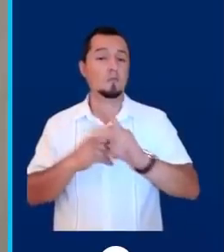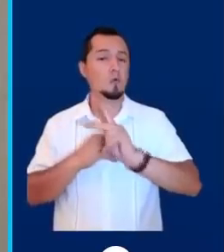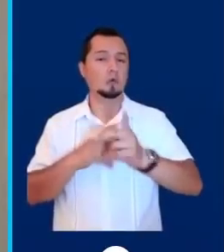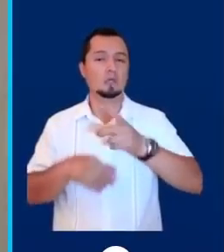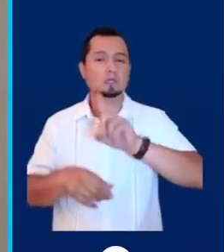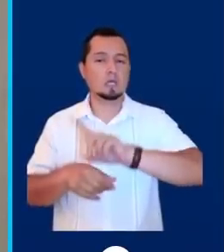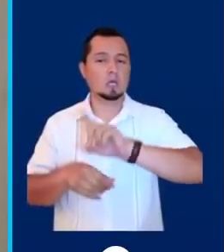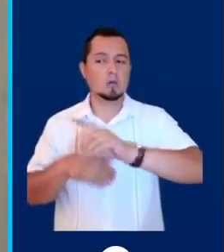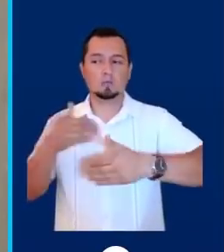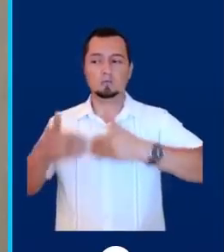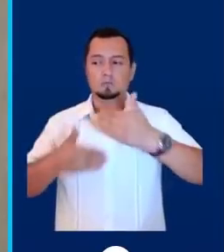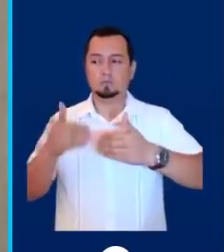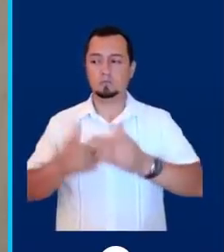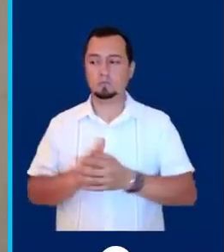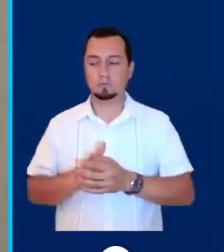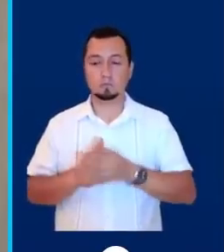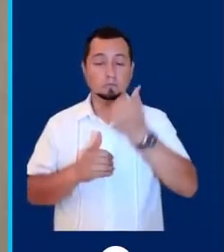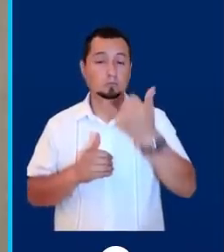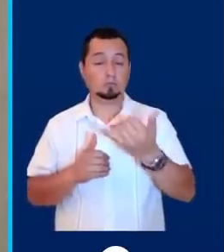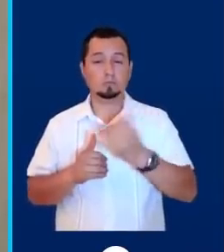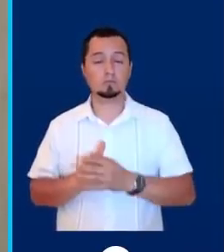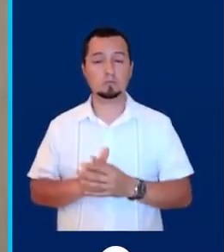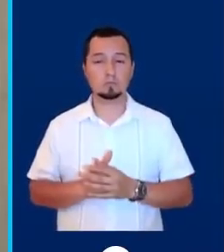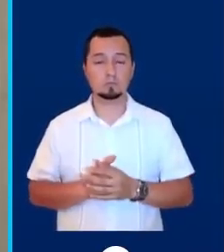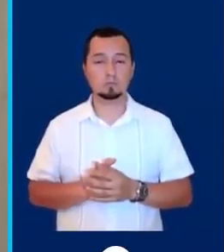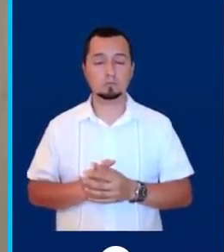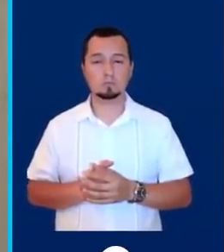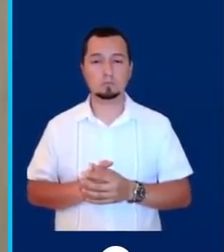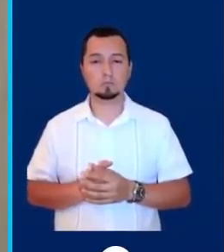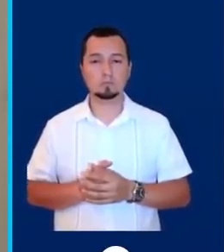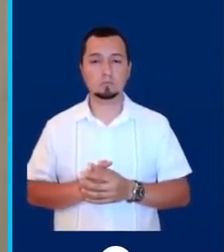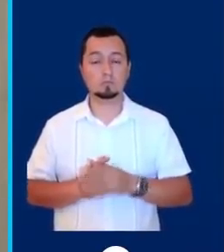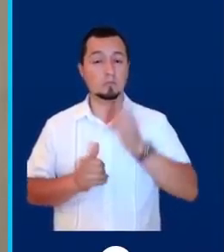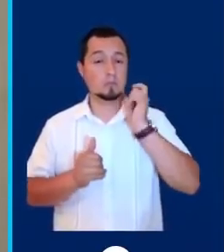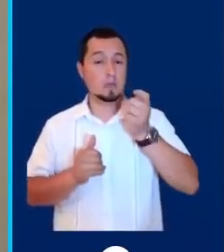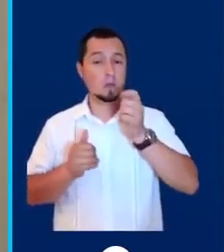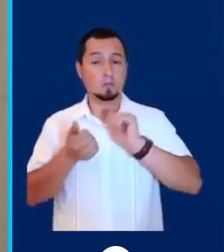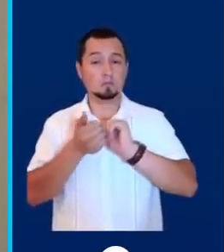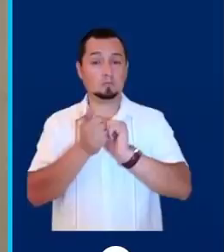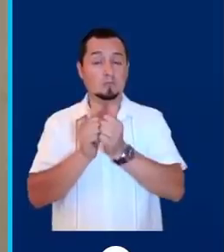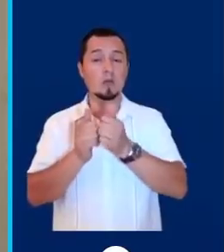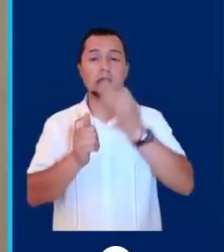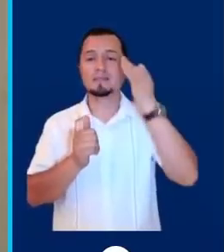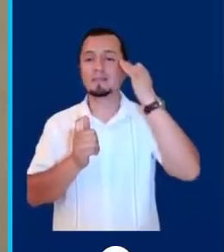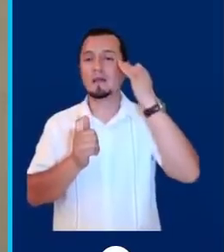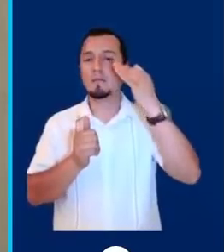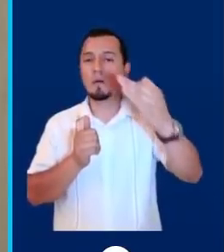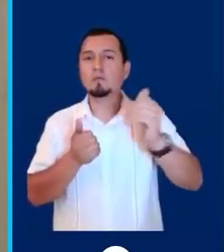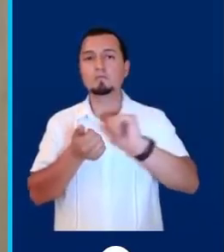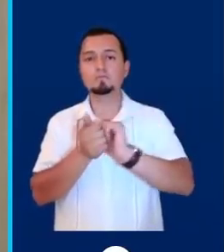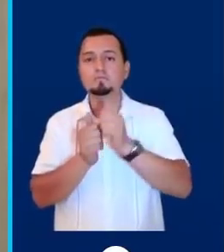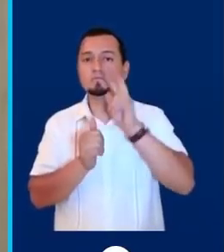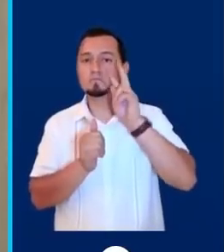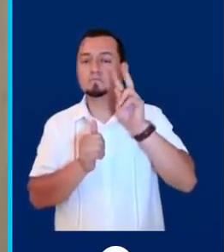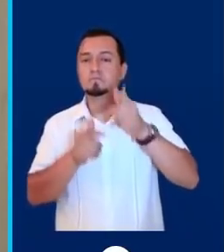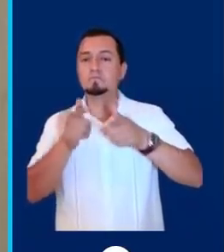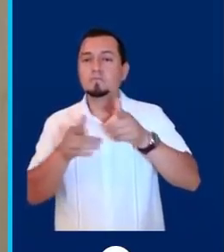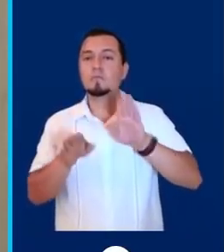días. Por supuesto que conforme vaya pasando el tiempo iremos dando más